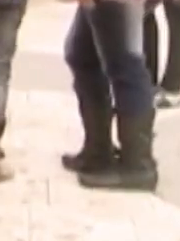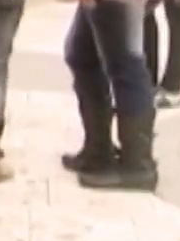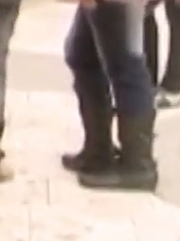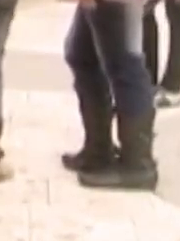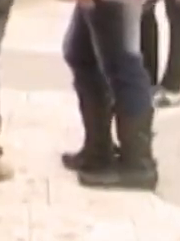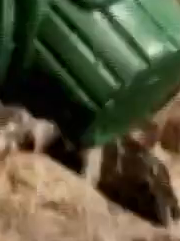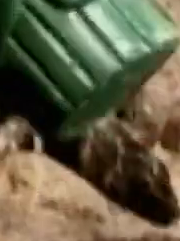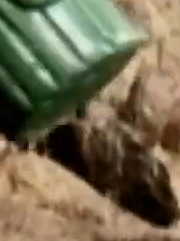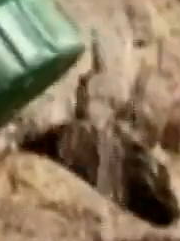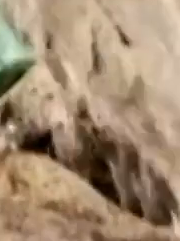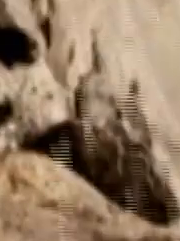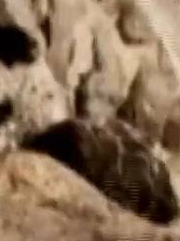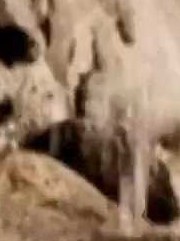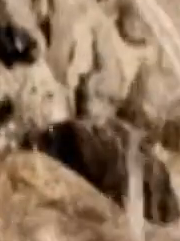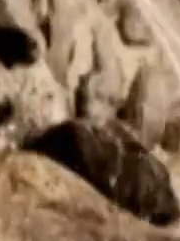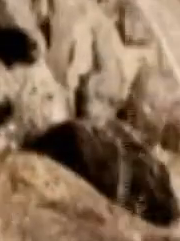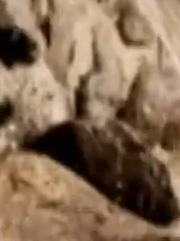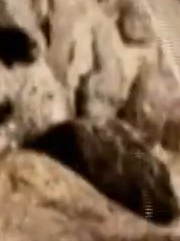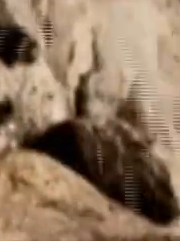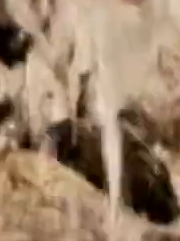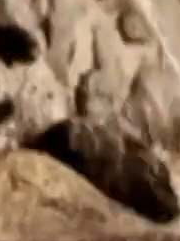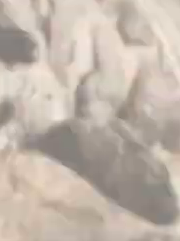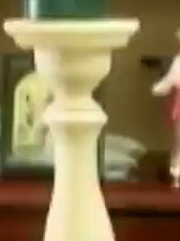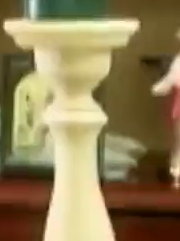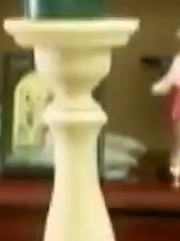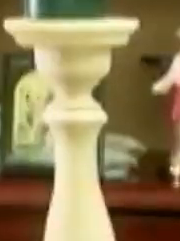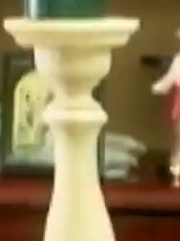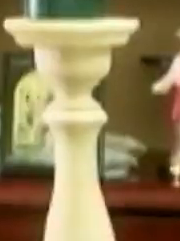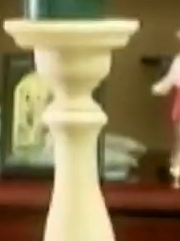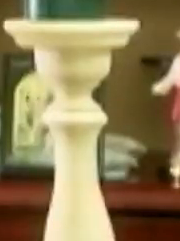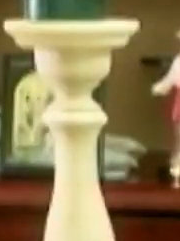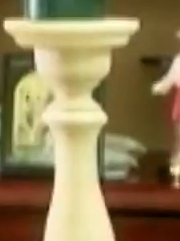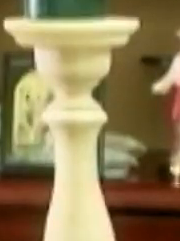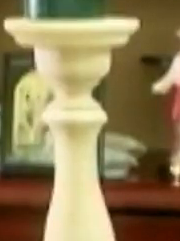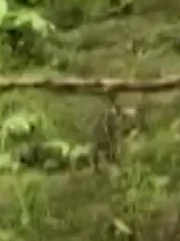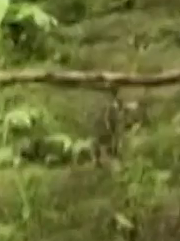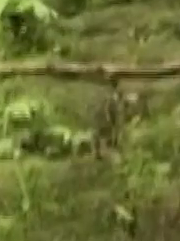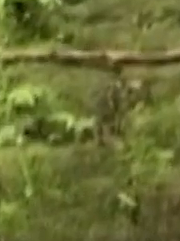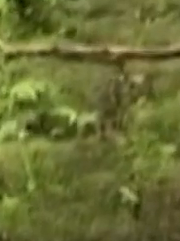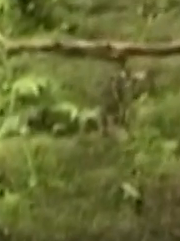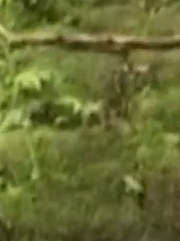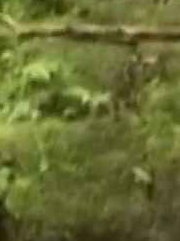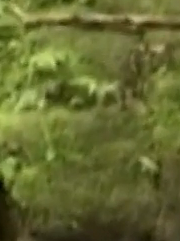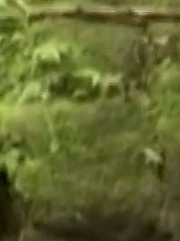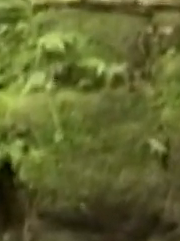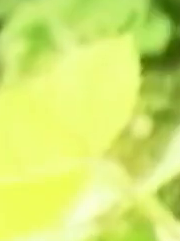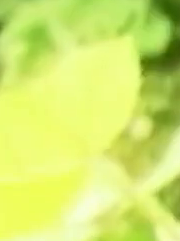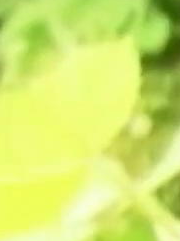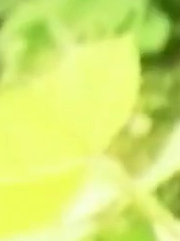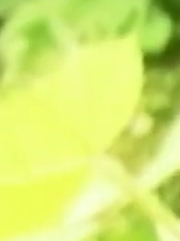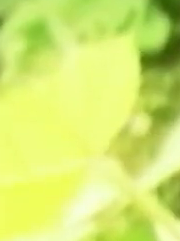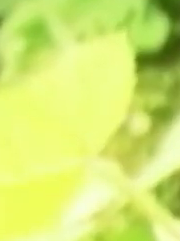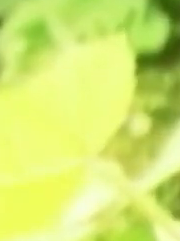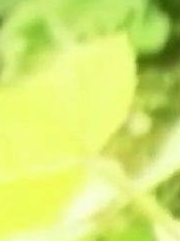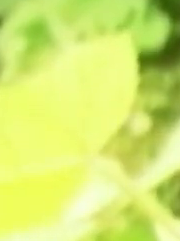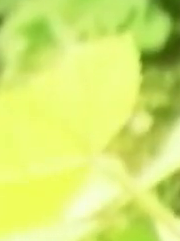de los Ángeles. A la luz de la fiesta de la Virgen de los Ángeles siempre encontramos muchos peregrinos que vienen a dar